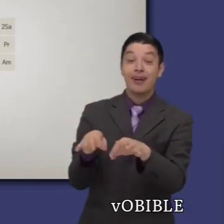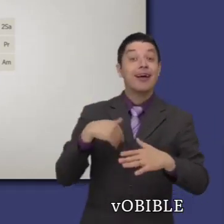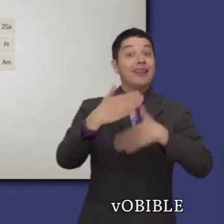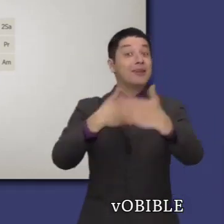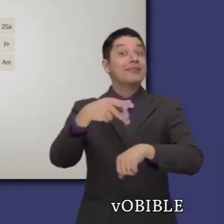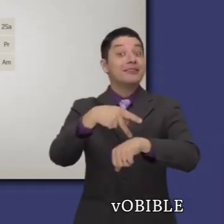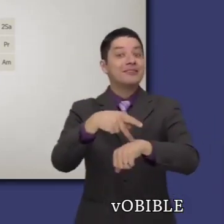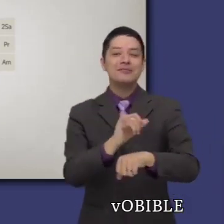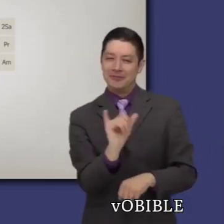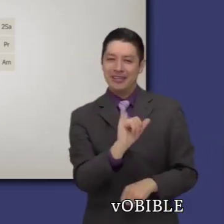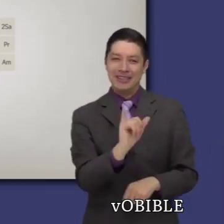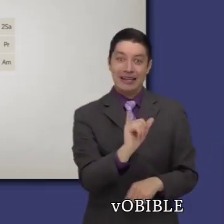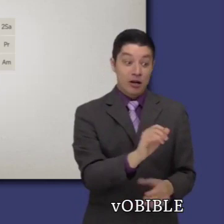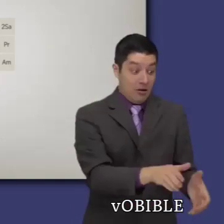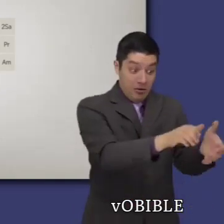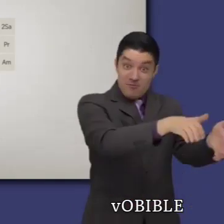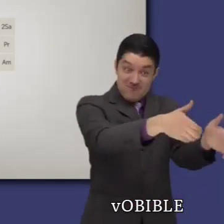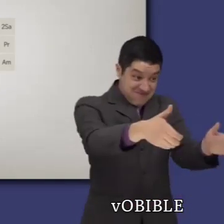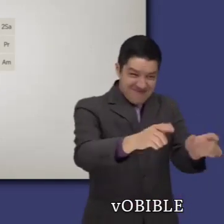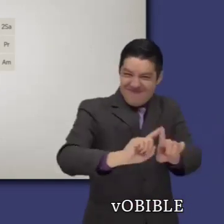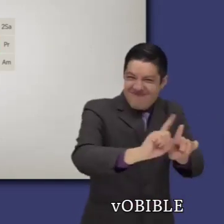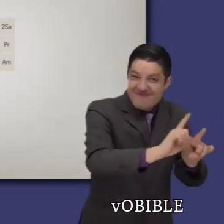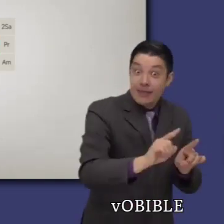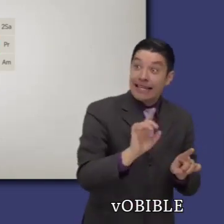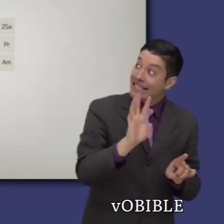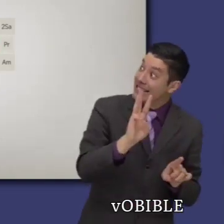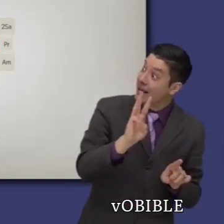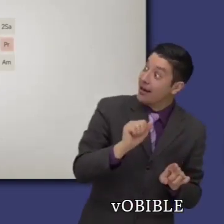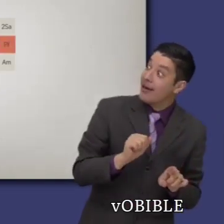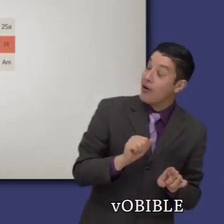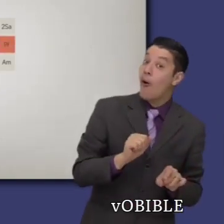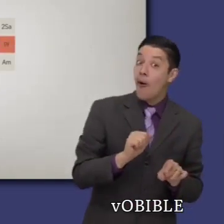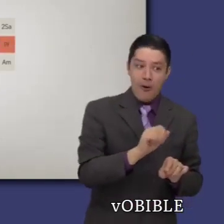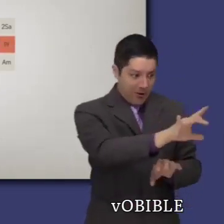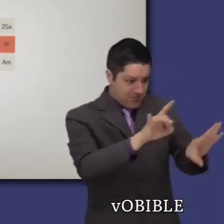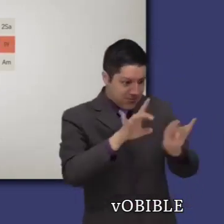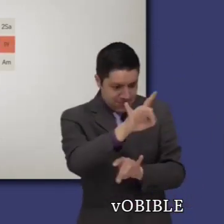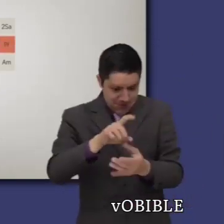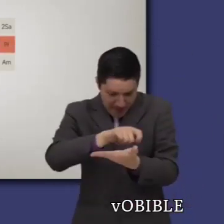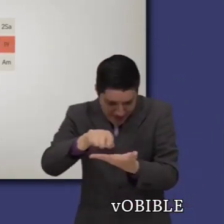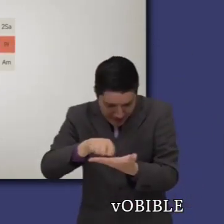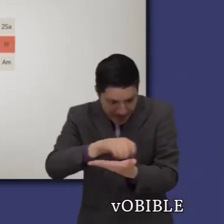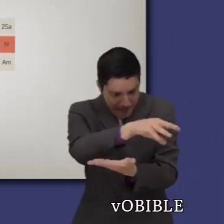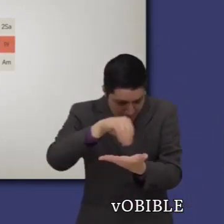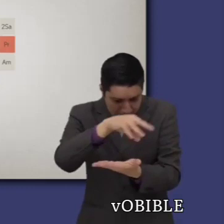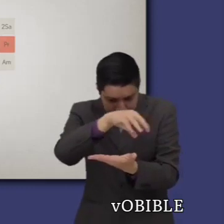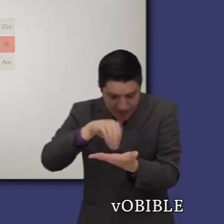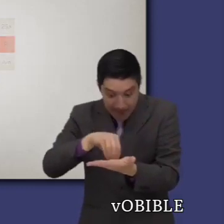Génesis, Éxodo, Levítico, Salmos, Proverbios e